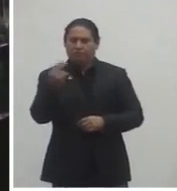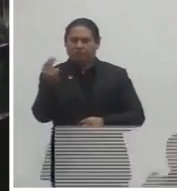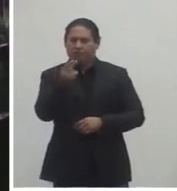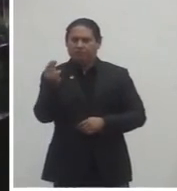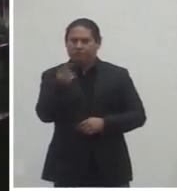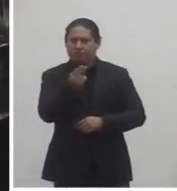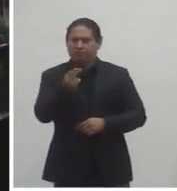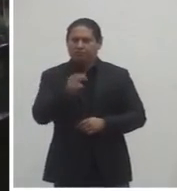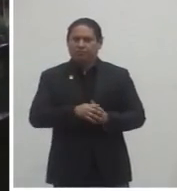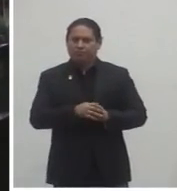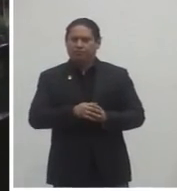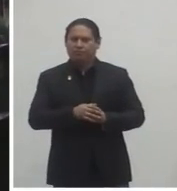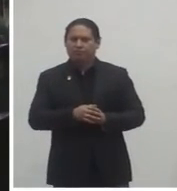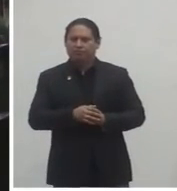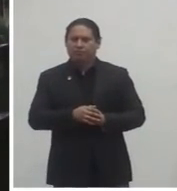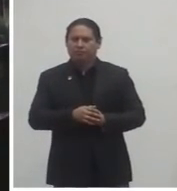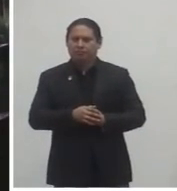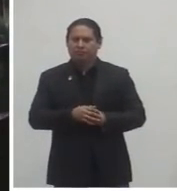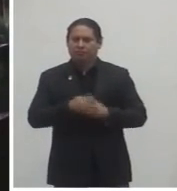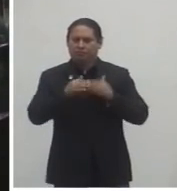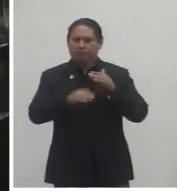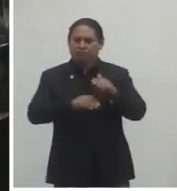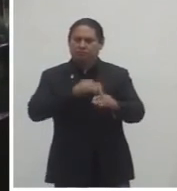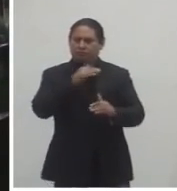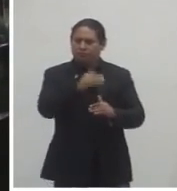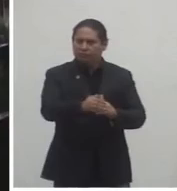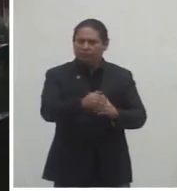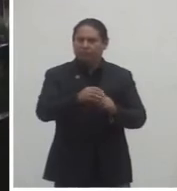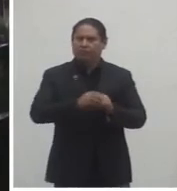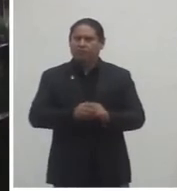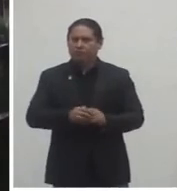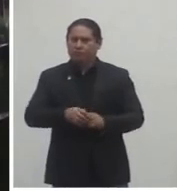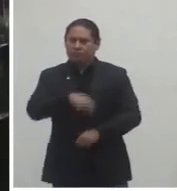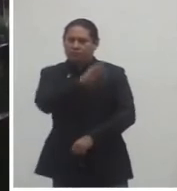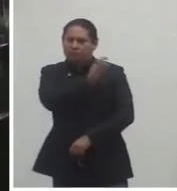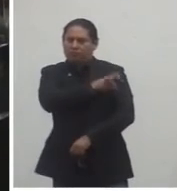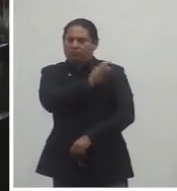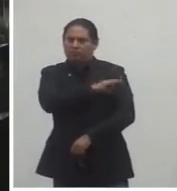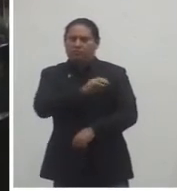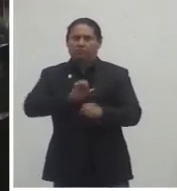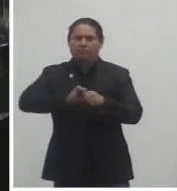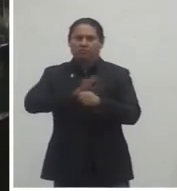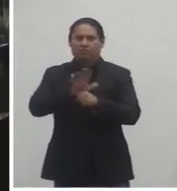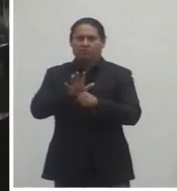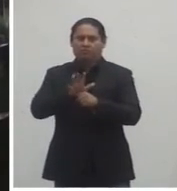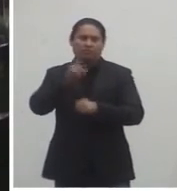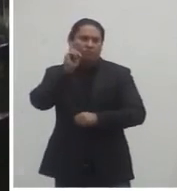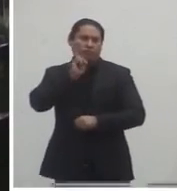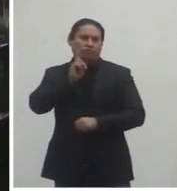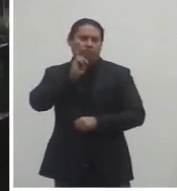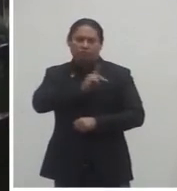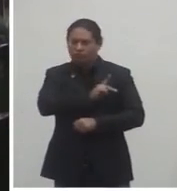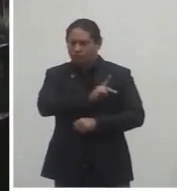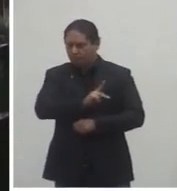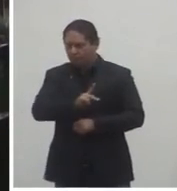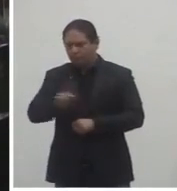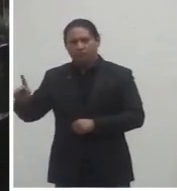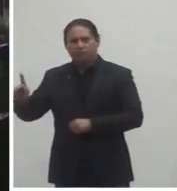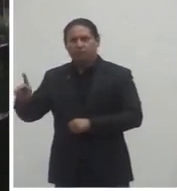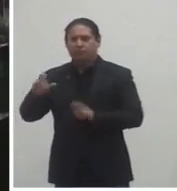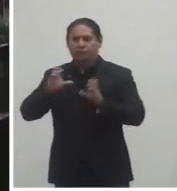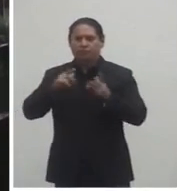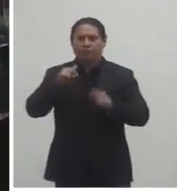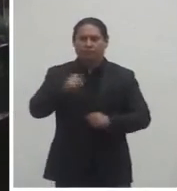necesario destacar los avances en la tarea de vacunar contra el COVID-19 a las mujeres y a los hombres